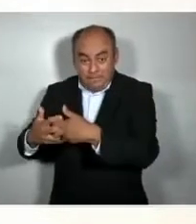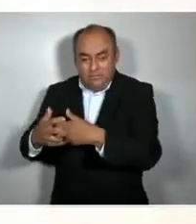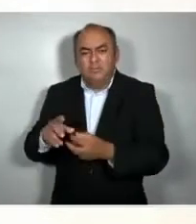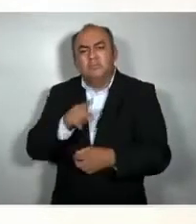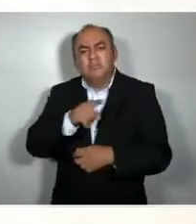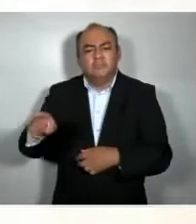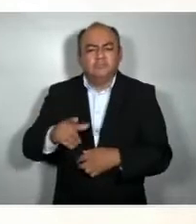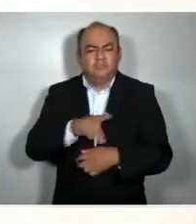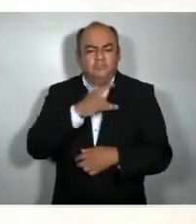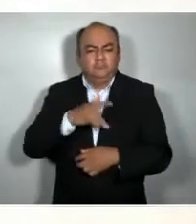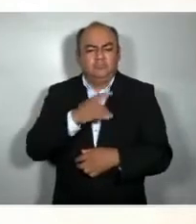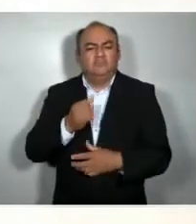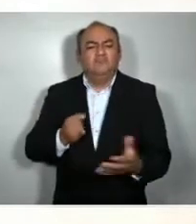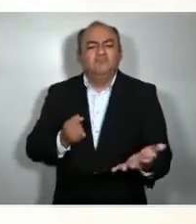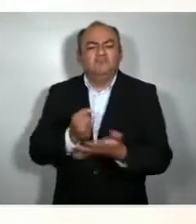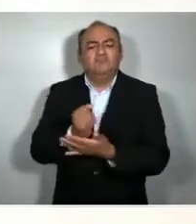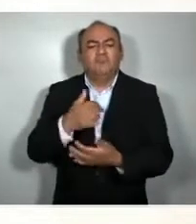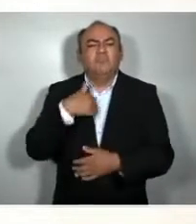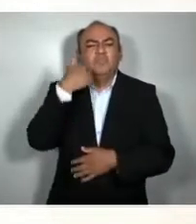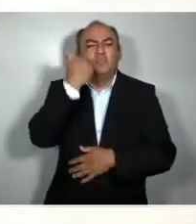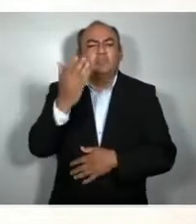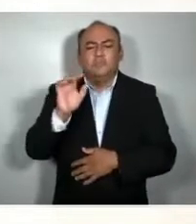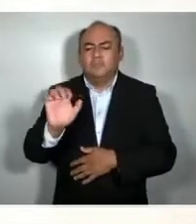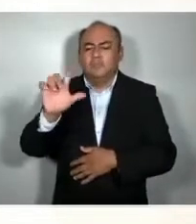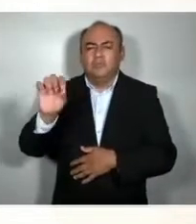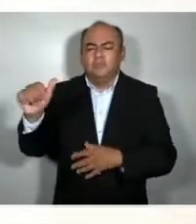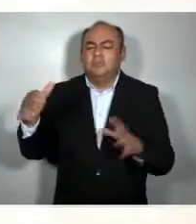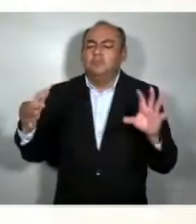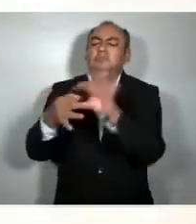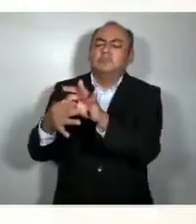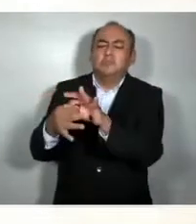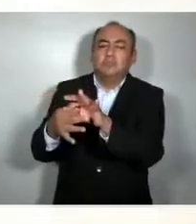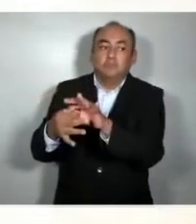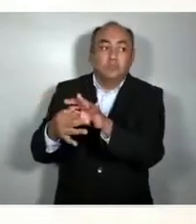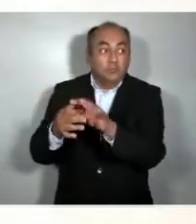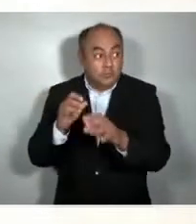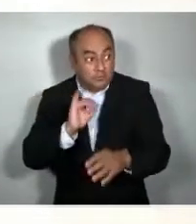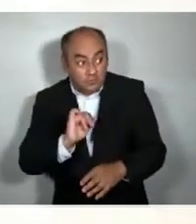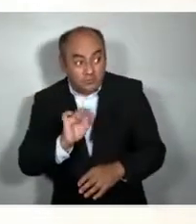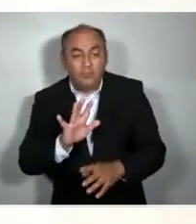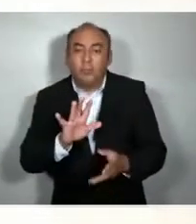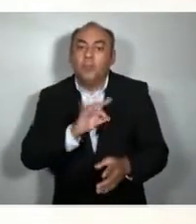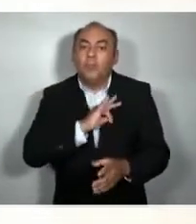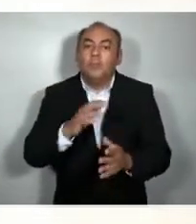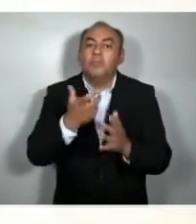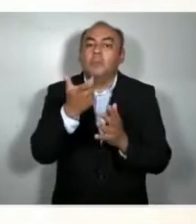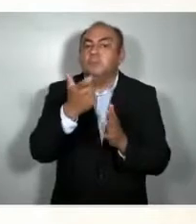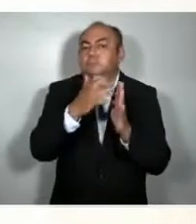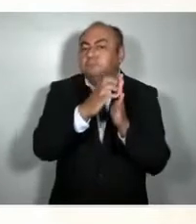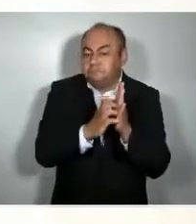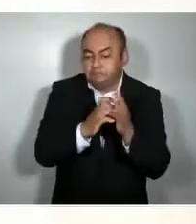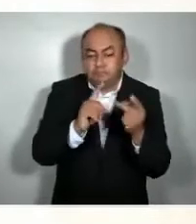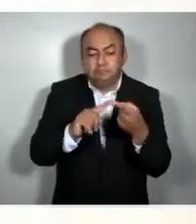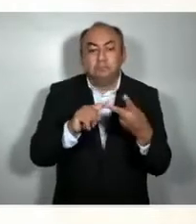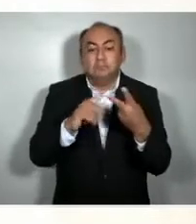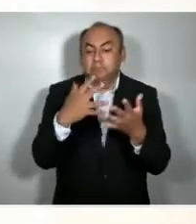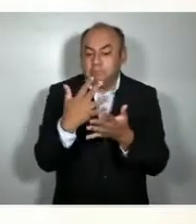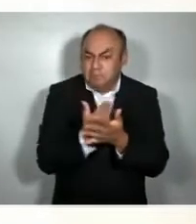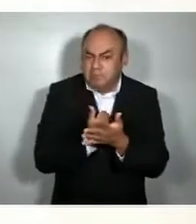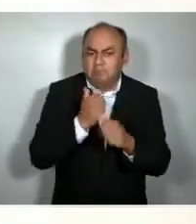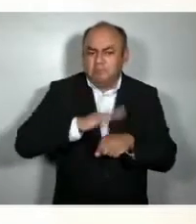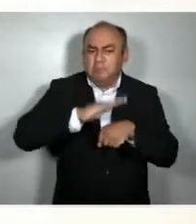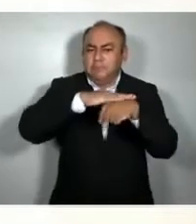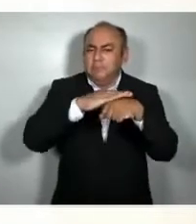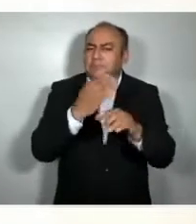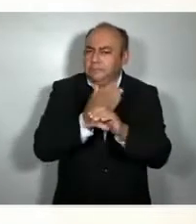adherirse a ELSA podrán obtener beneficios, ahorros y ganancias, que sin lugar a dudas impactarán en